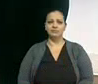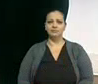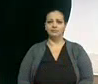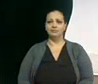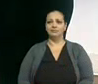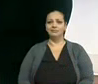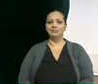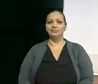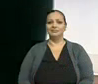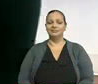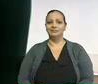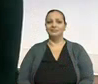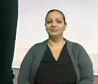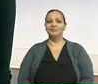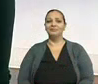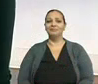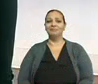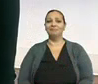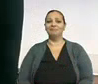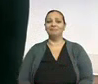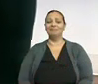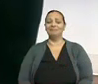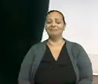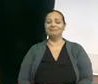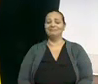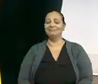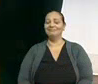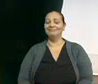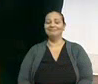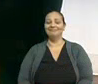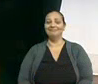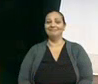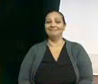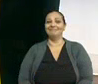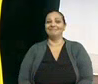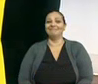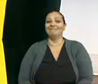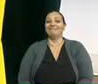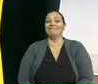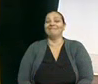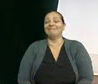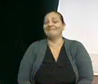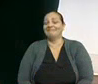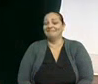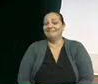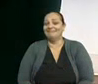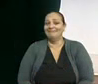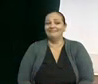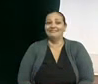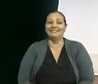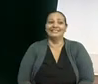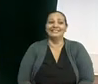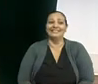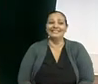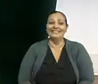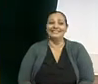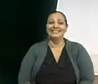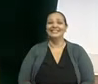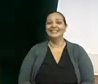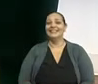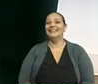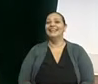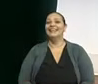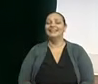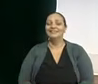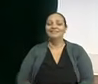la humanidad. Bueno, con esta historia, con esta historia del perrito, bueno. Vamos a un corte. Y ya regresamos. Pero yo le salvé la vida al perrito. Pero no otra cosa,